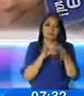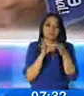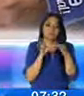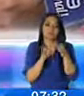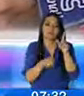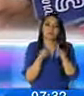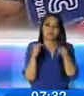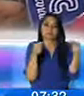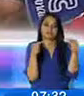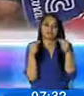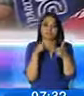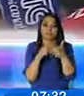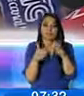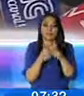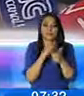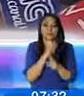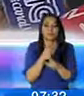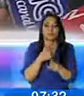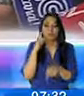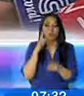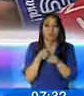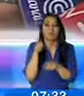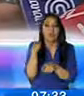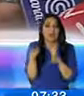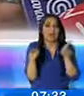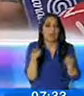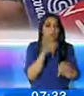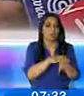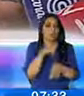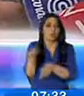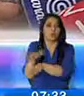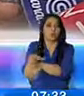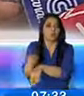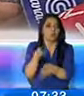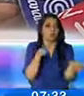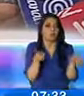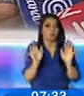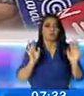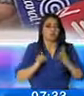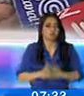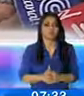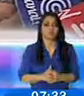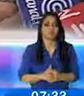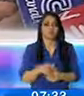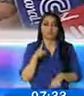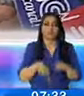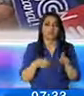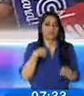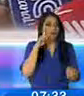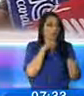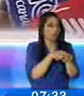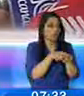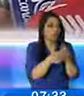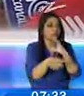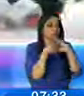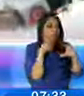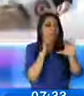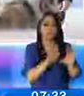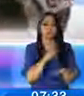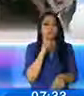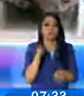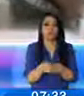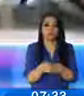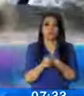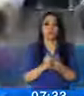algunas diferencias creo que no bajo ningún punto de vista podemos estar de acuerdo con un comunicado de ese tipo